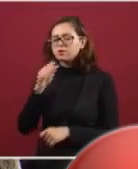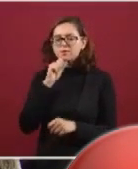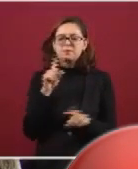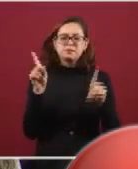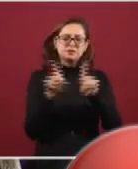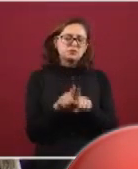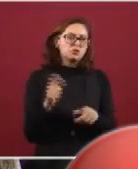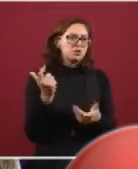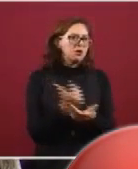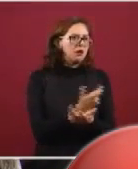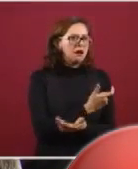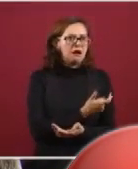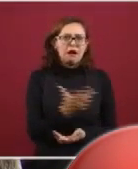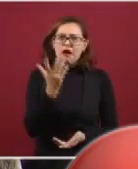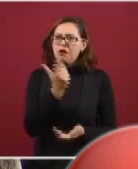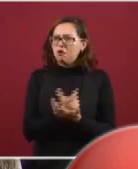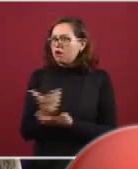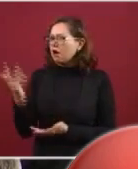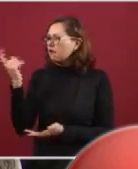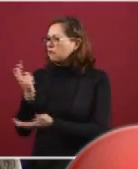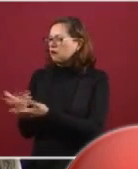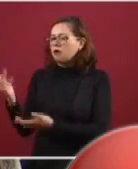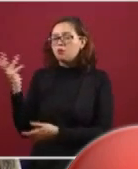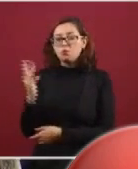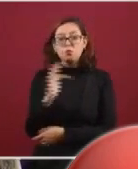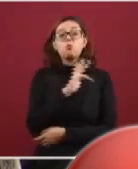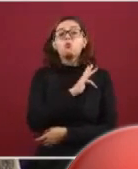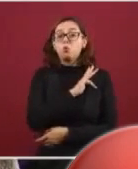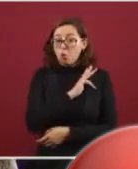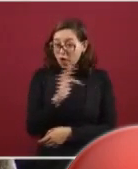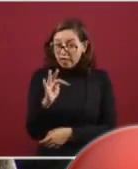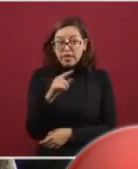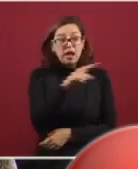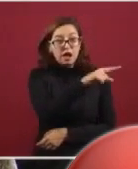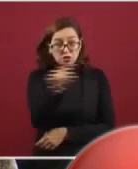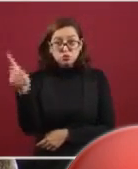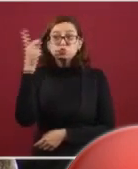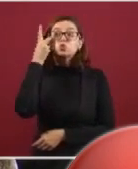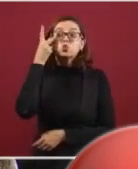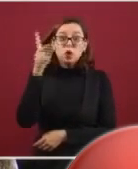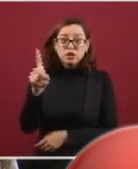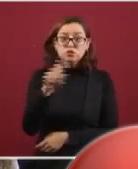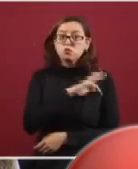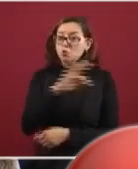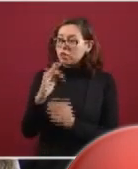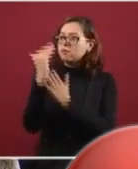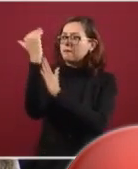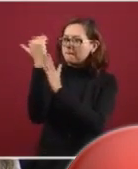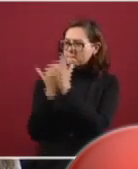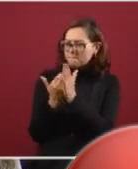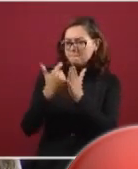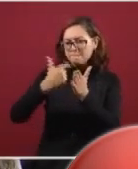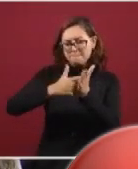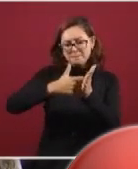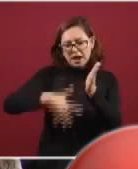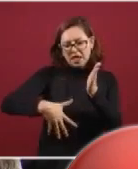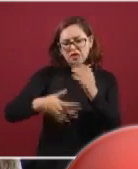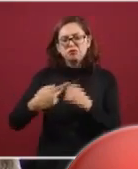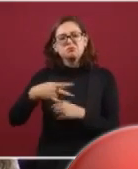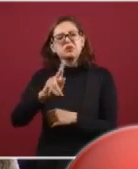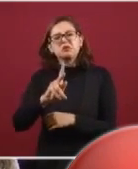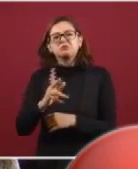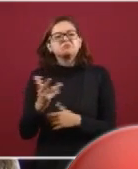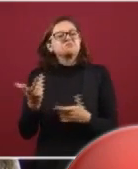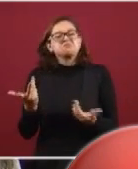alto, pudiendo dar más económica la gasolina, en donde en algunas ocasiones se ponen de acuerdo los